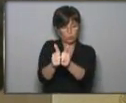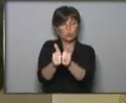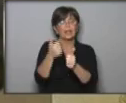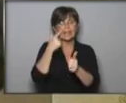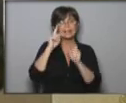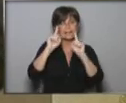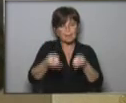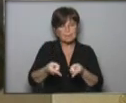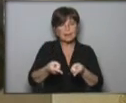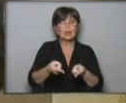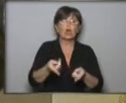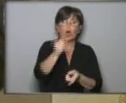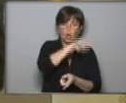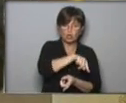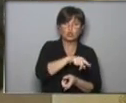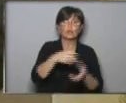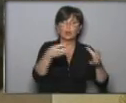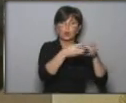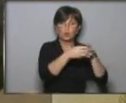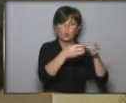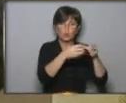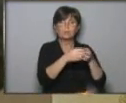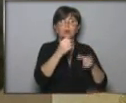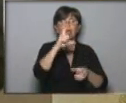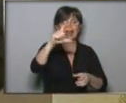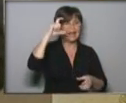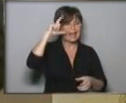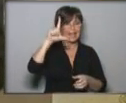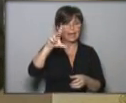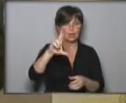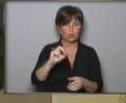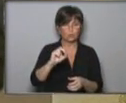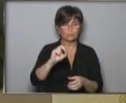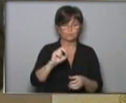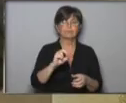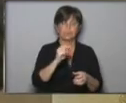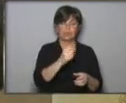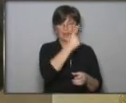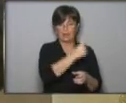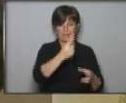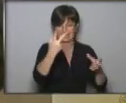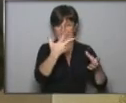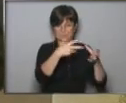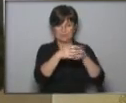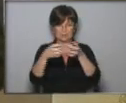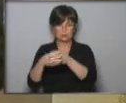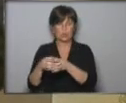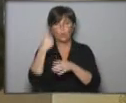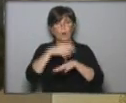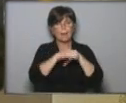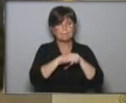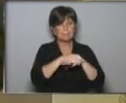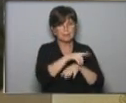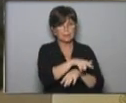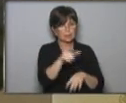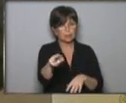y también el prefecto de la congregación para el clero, Claudio Humes, el cardenal Humes. Un gran amigo,